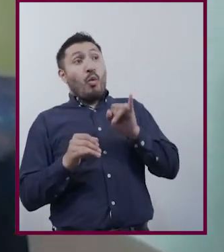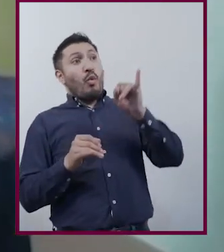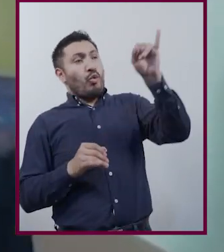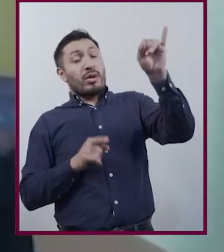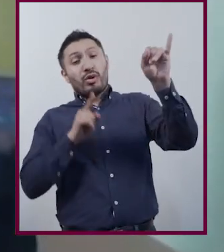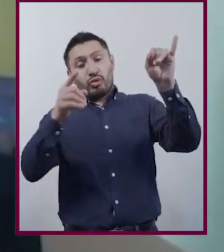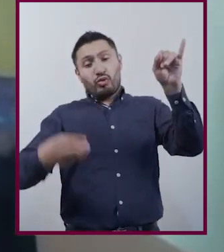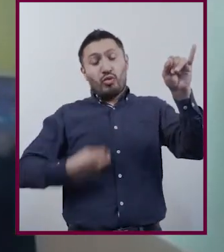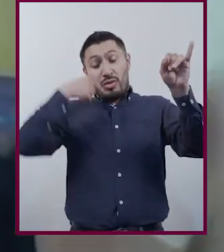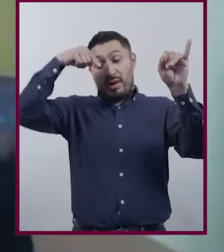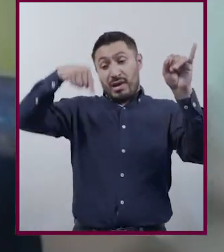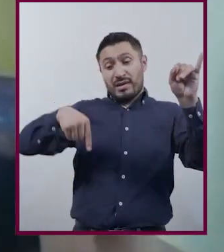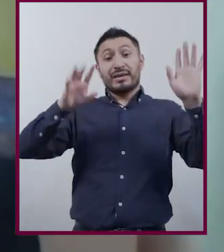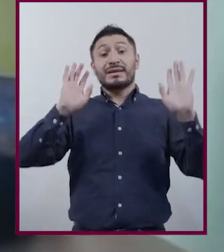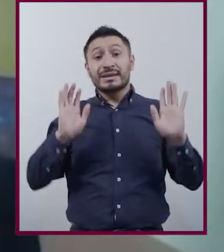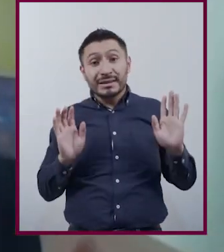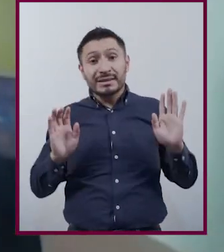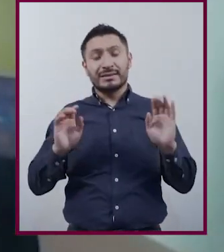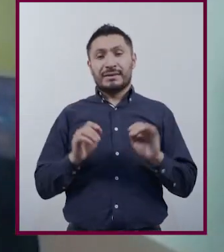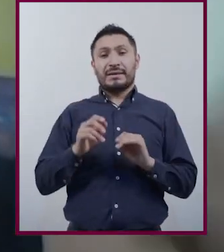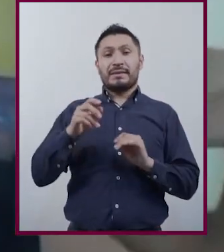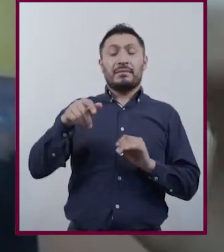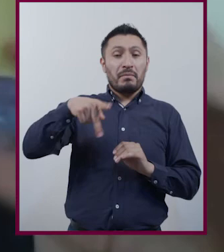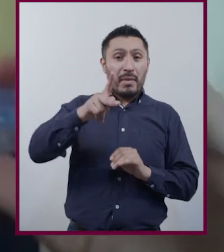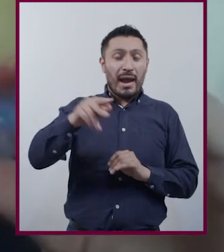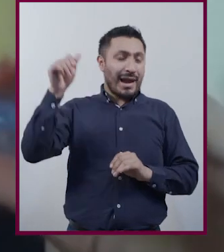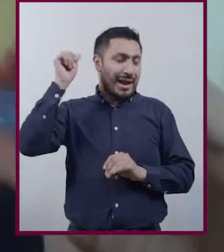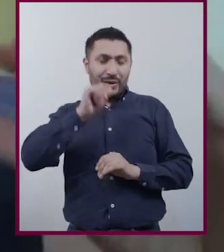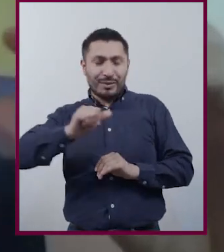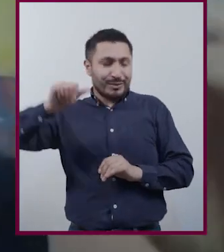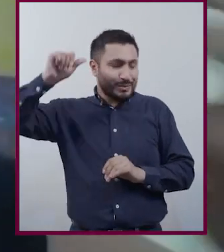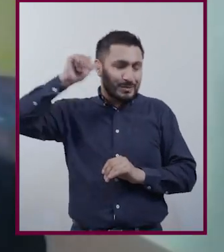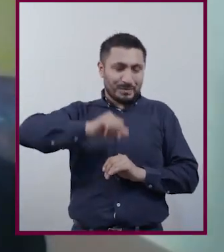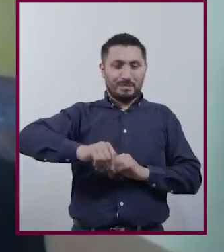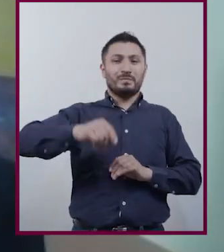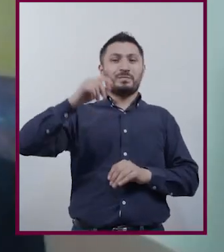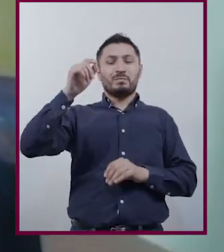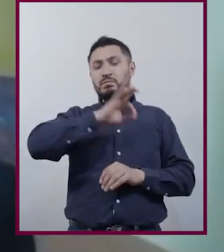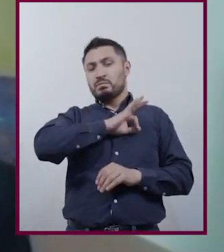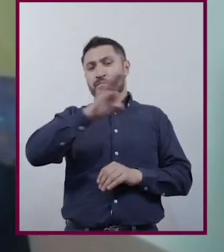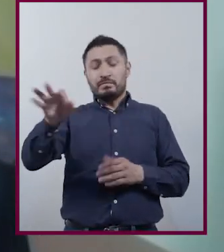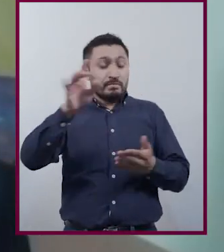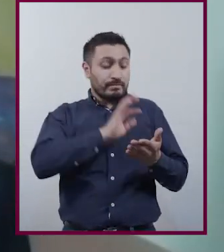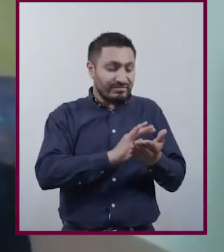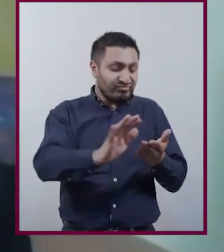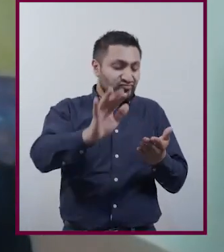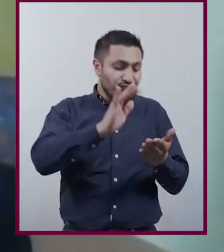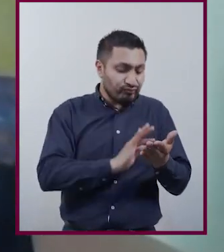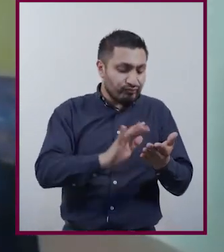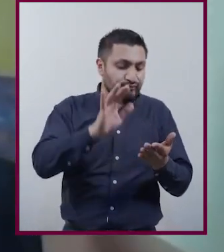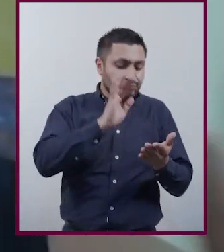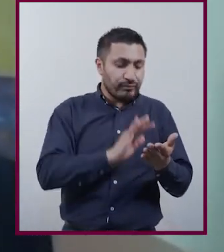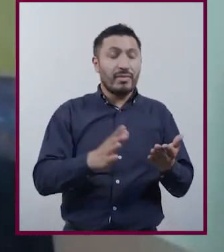tuya, siempre vas a poder, a través de lo que el texto literario te